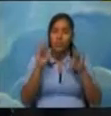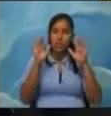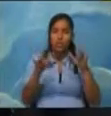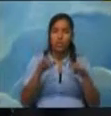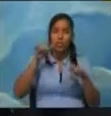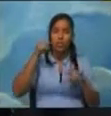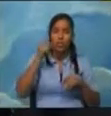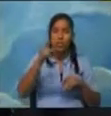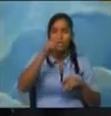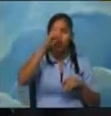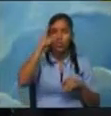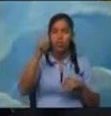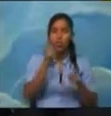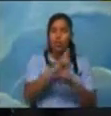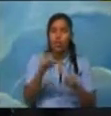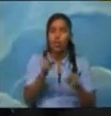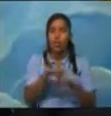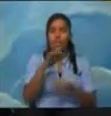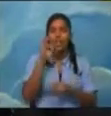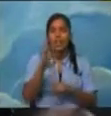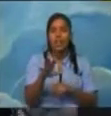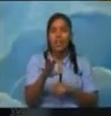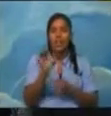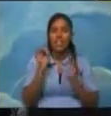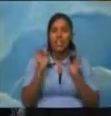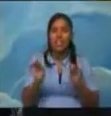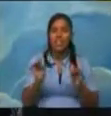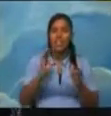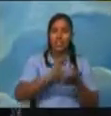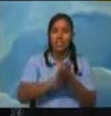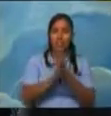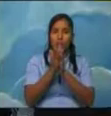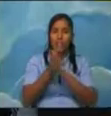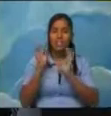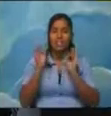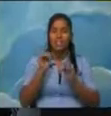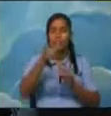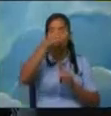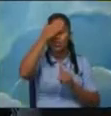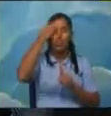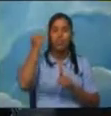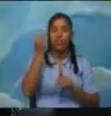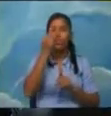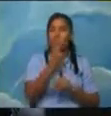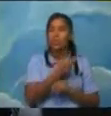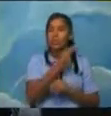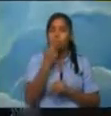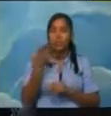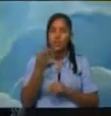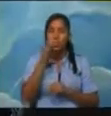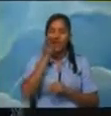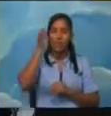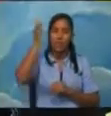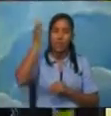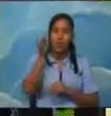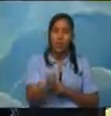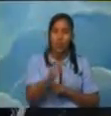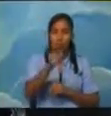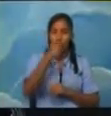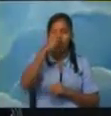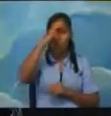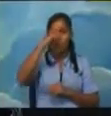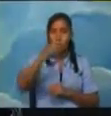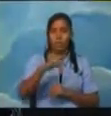Dios, no te dejará, ni te destruirá, ni se olvidará del pacto que le juró a tus